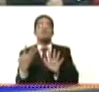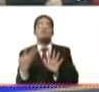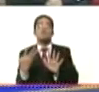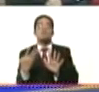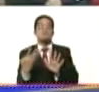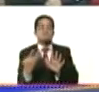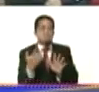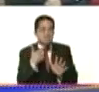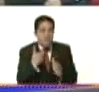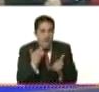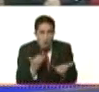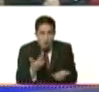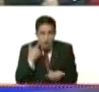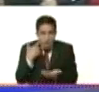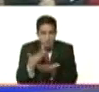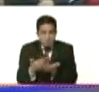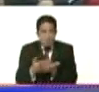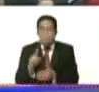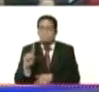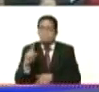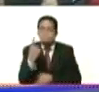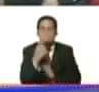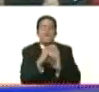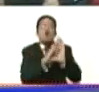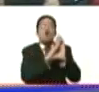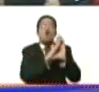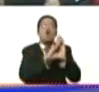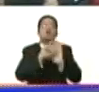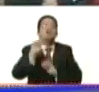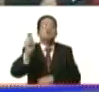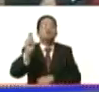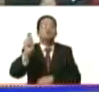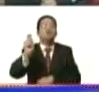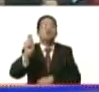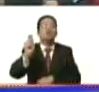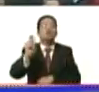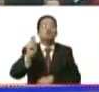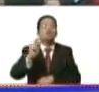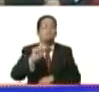país. Primera constitución en la historia, muchachos.